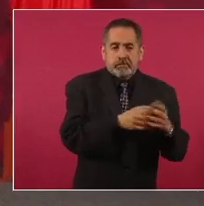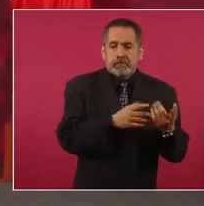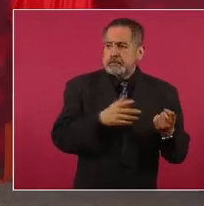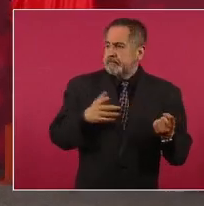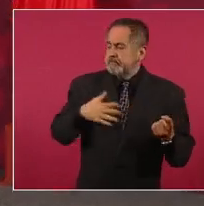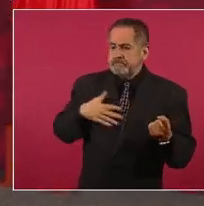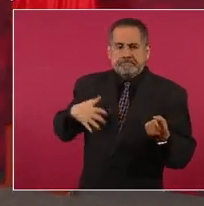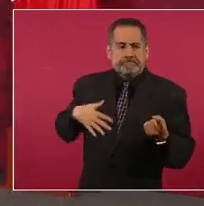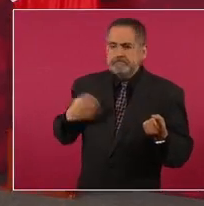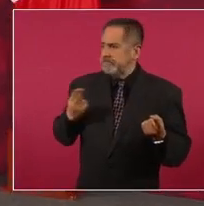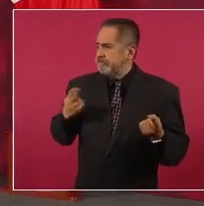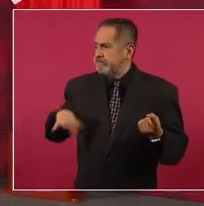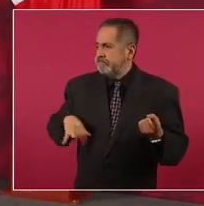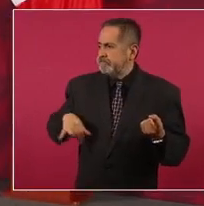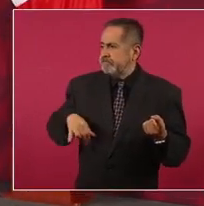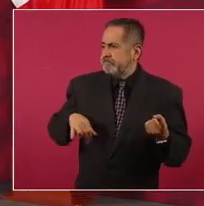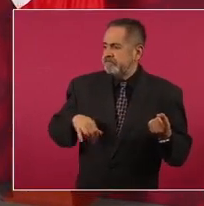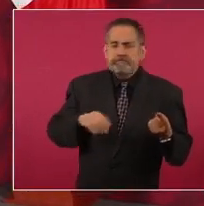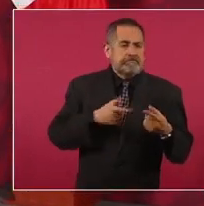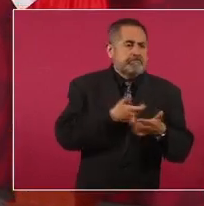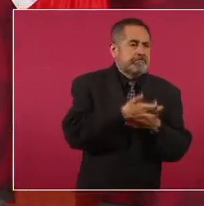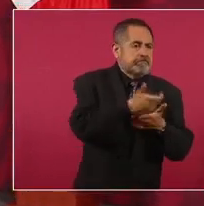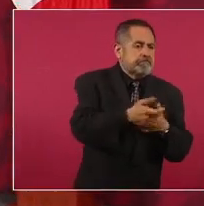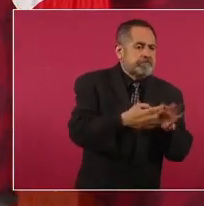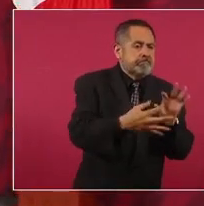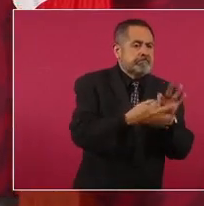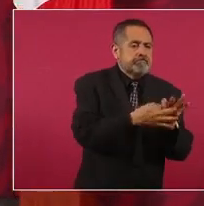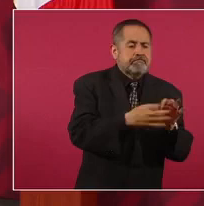intereses creados, tanto